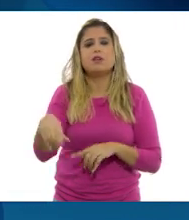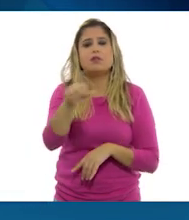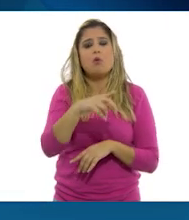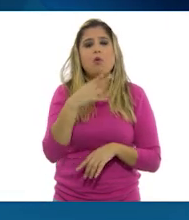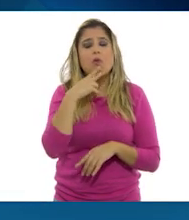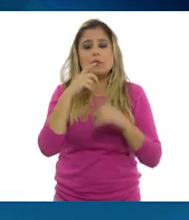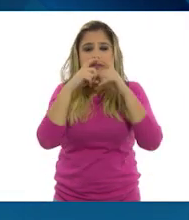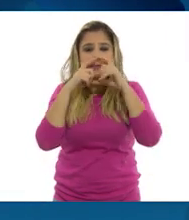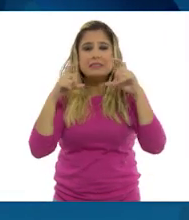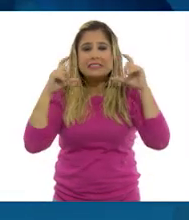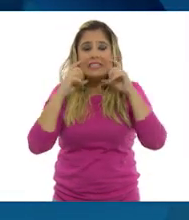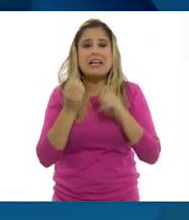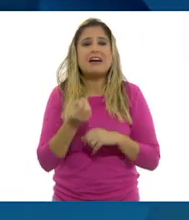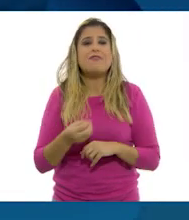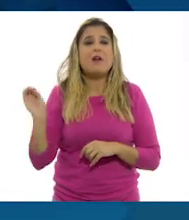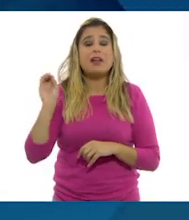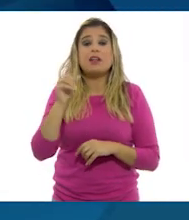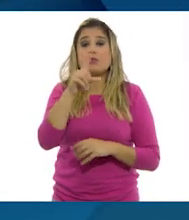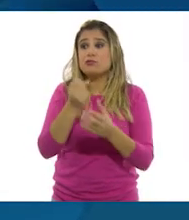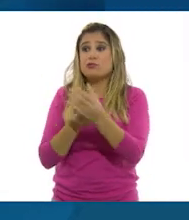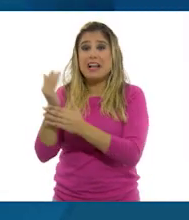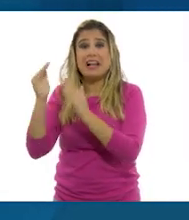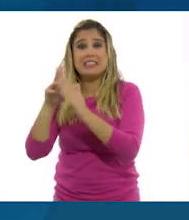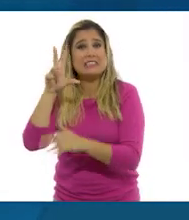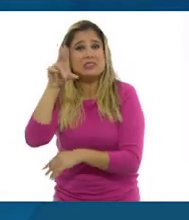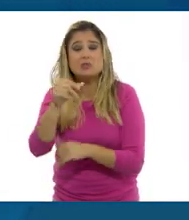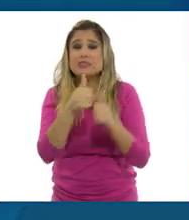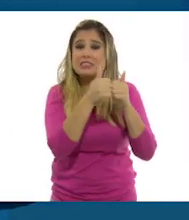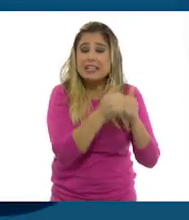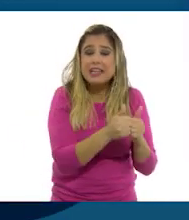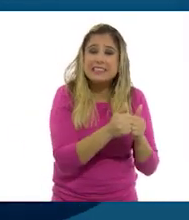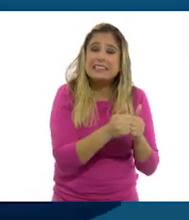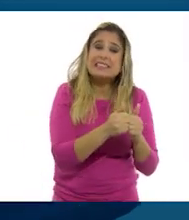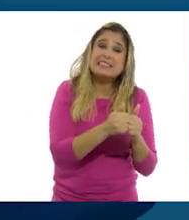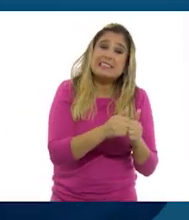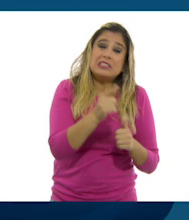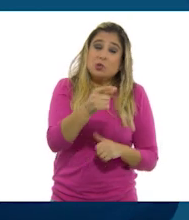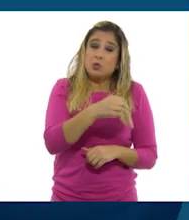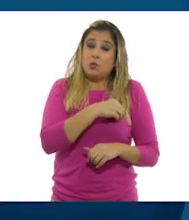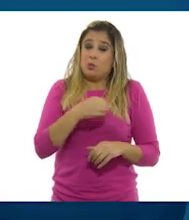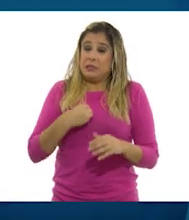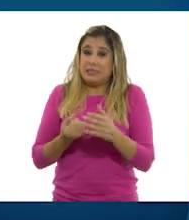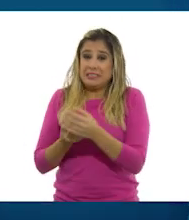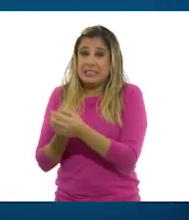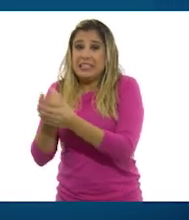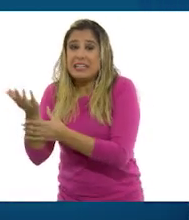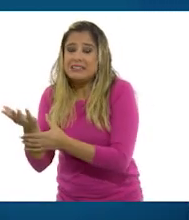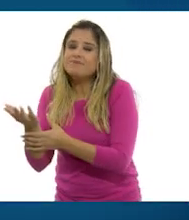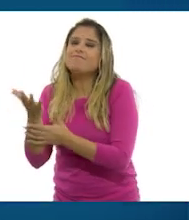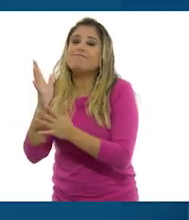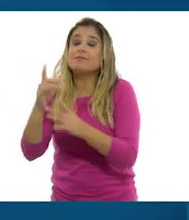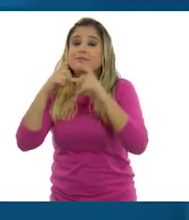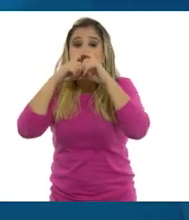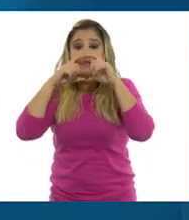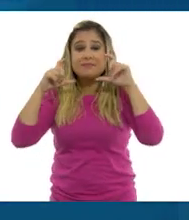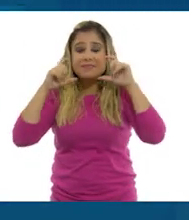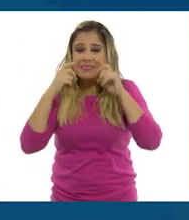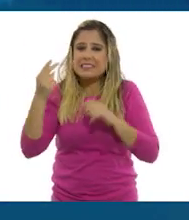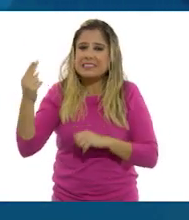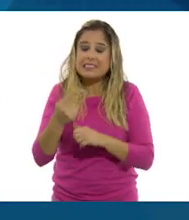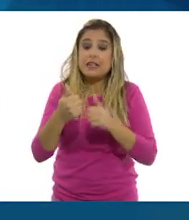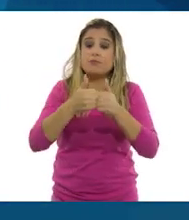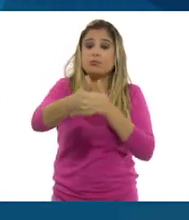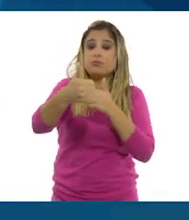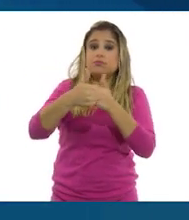Utiliza cubrebocas. No salgas de casa. Si tienes que hacerlo, recuerda que es obligatorio utilizarlo. Mantén una distancia mínima de un